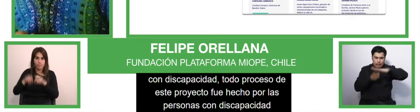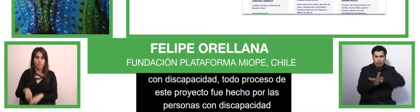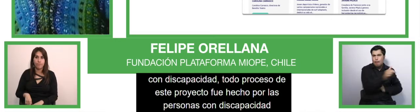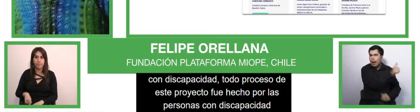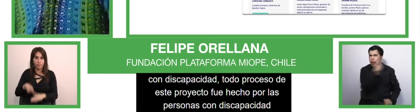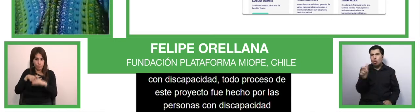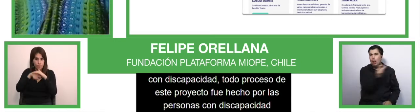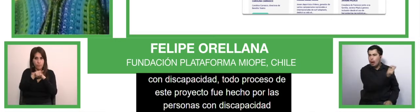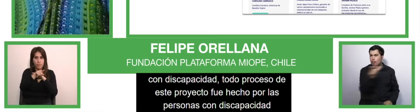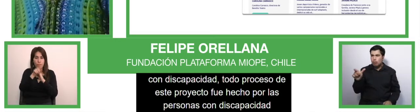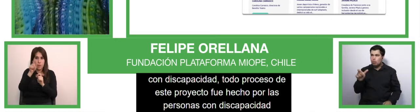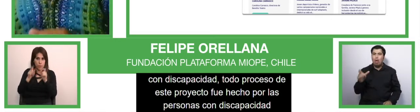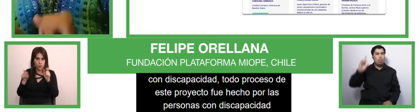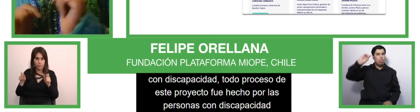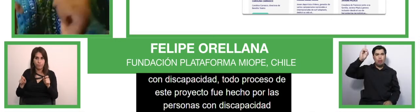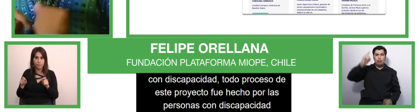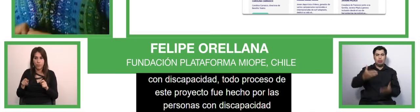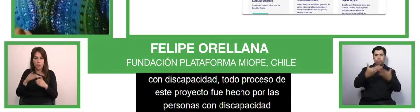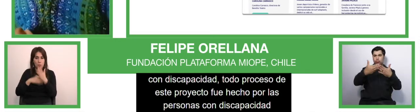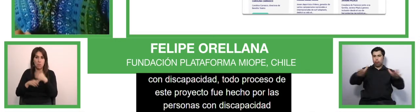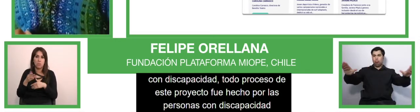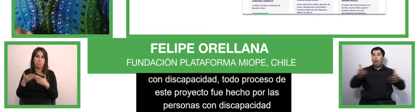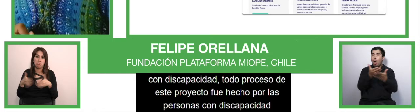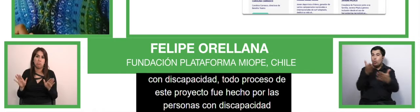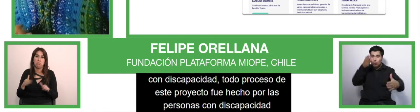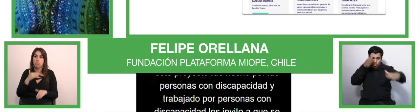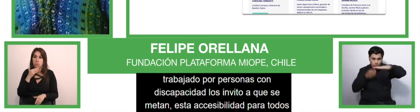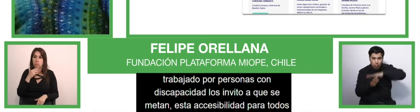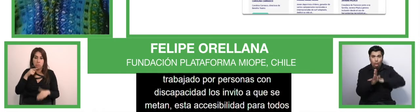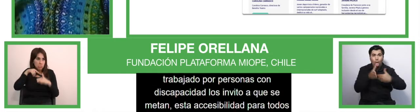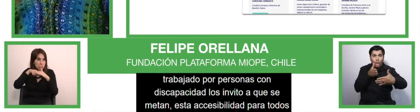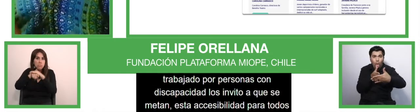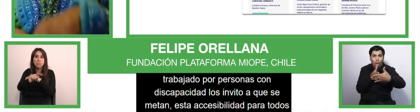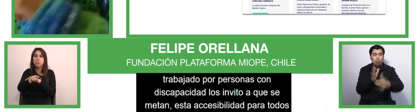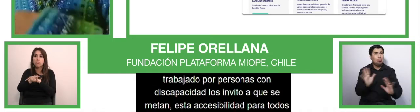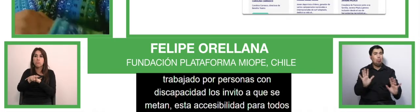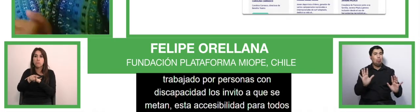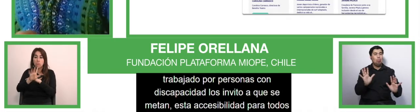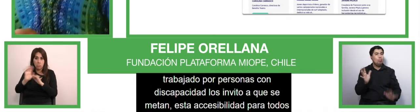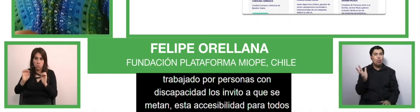tipo de discapacidad, así que no van a tener ningún problema con poder